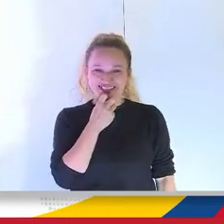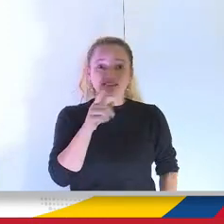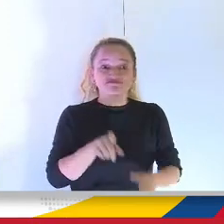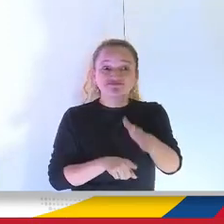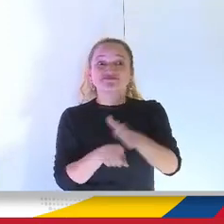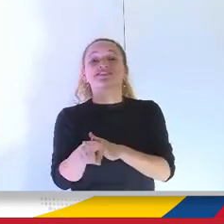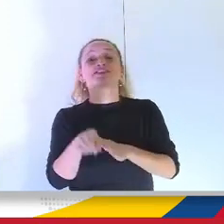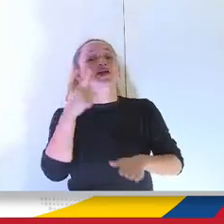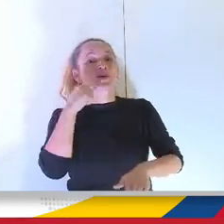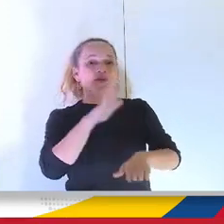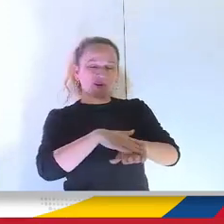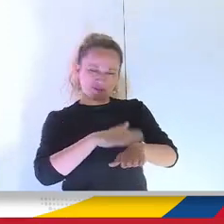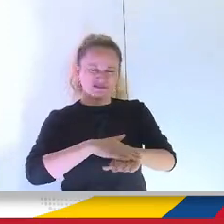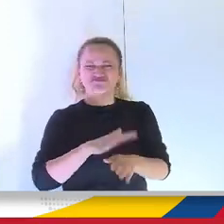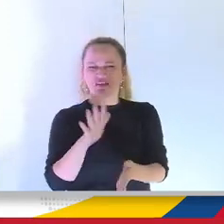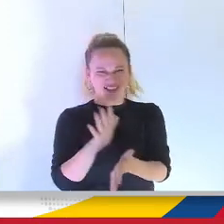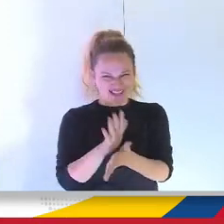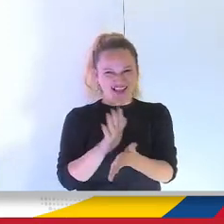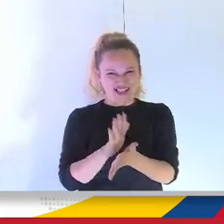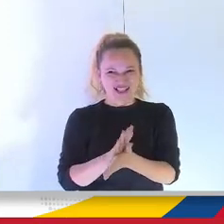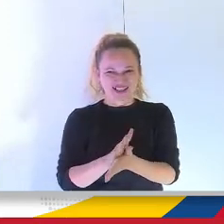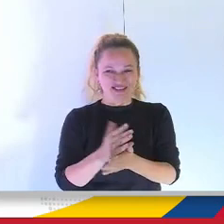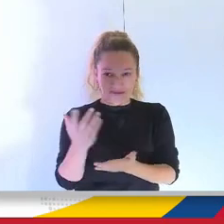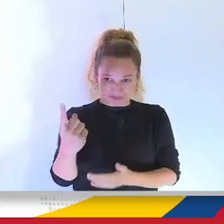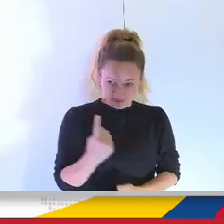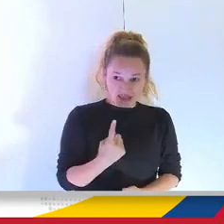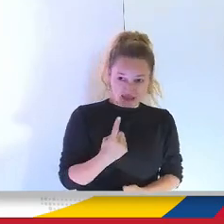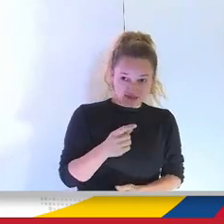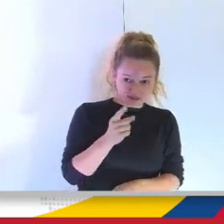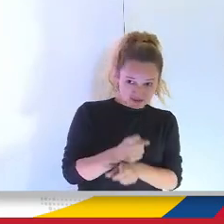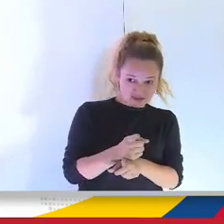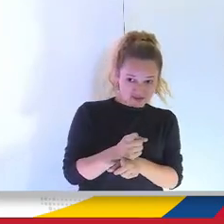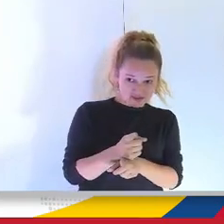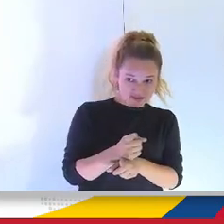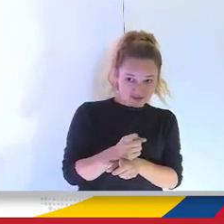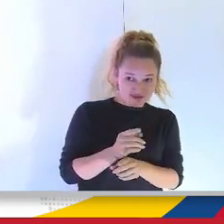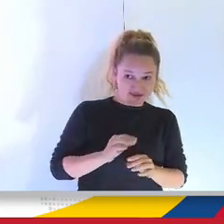voló. Bueno, mientras viene, no, ya viene. Sí.